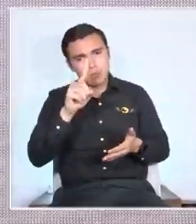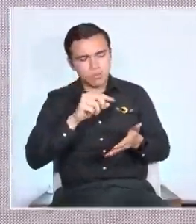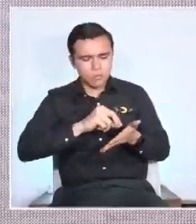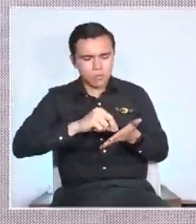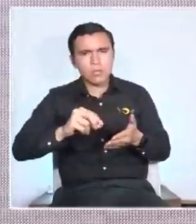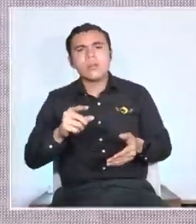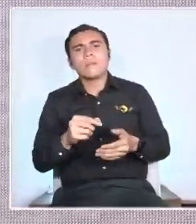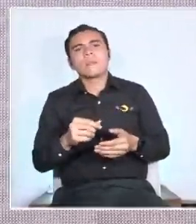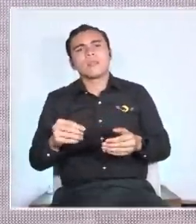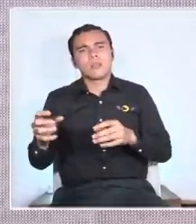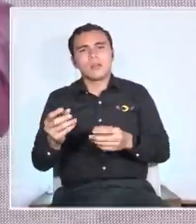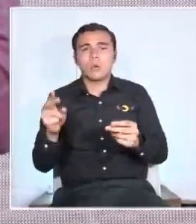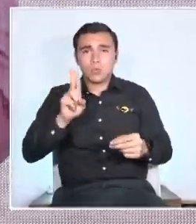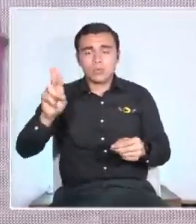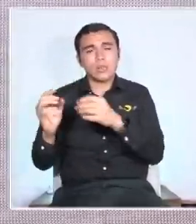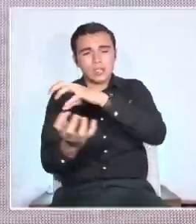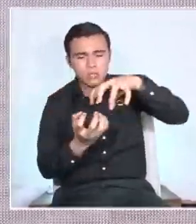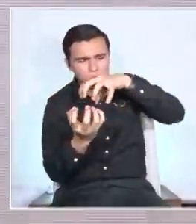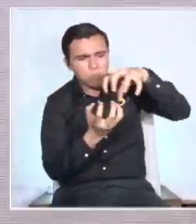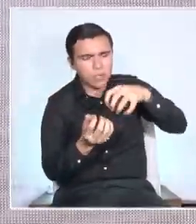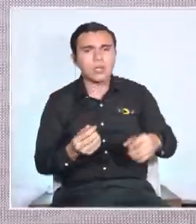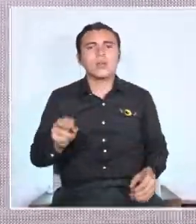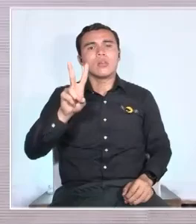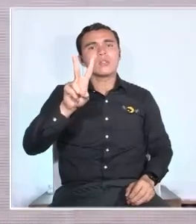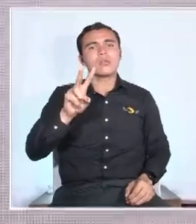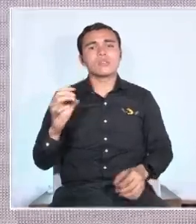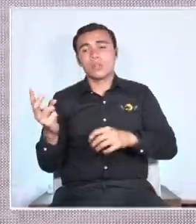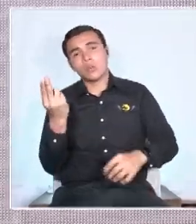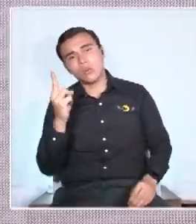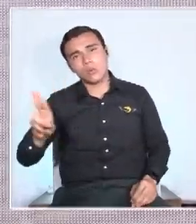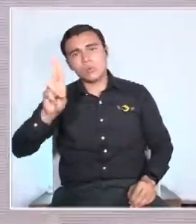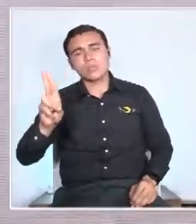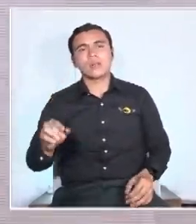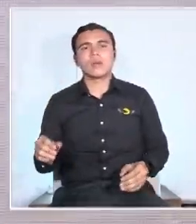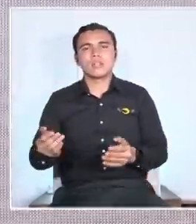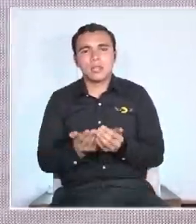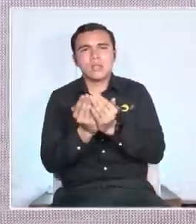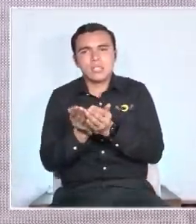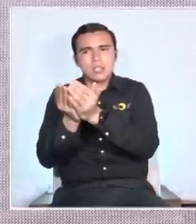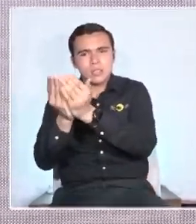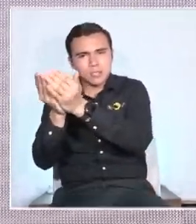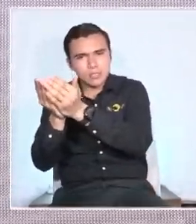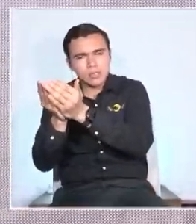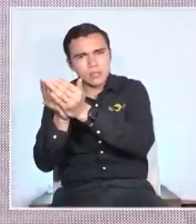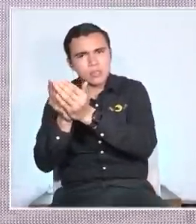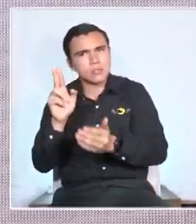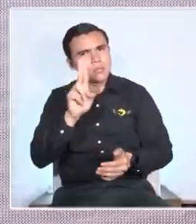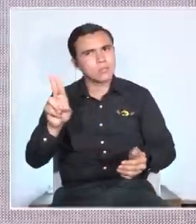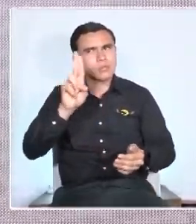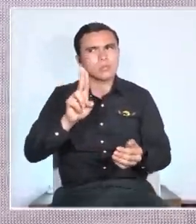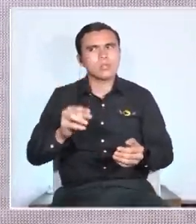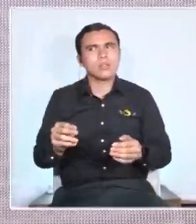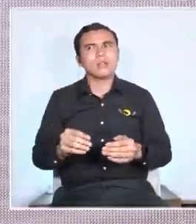las tormentas. Número dos, él usará los naufragios de tu vida. Y número tres, él usará la